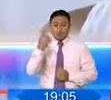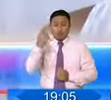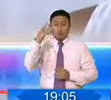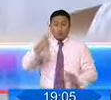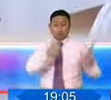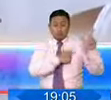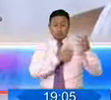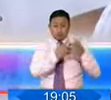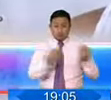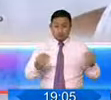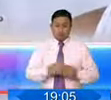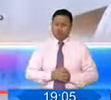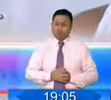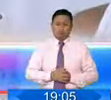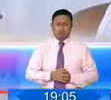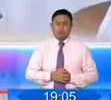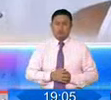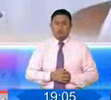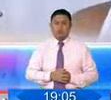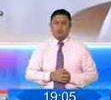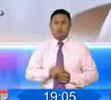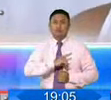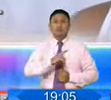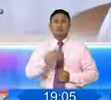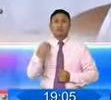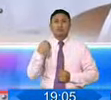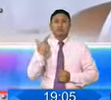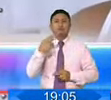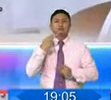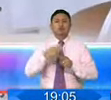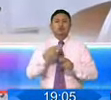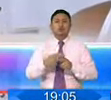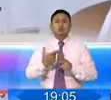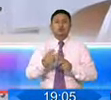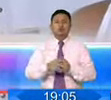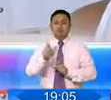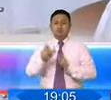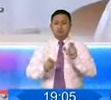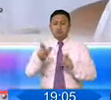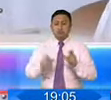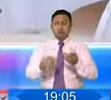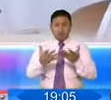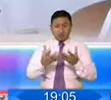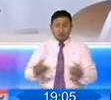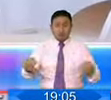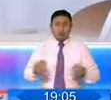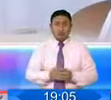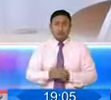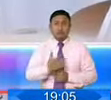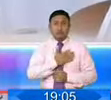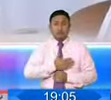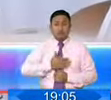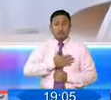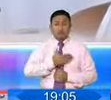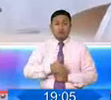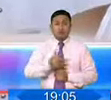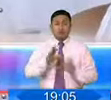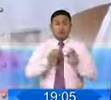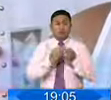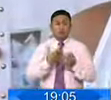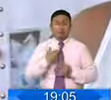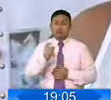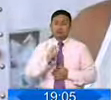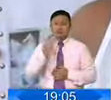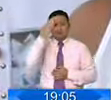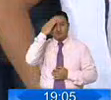militar desaparecido, den a conocer los nombres de todos los militares que han desaparecido. Por favor, los familiares